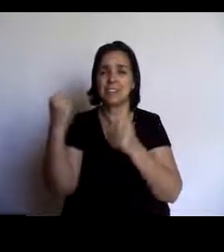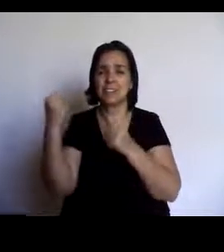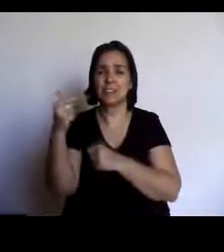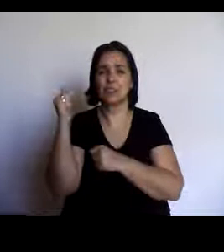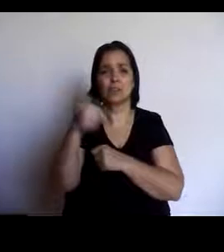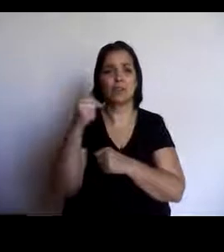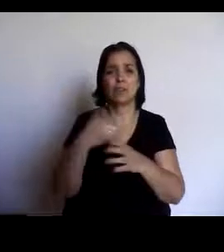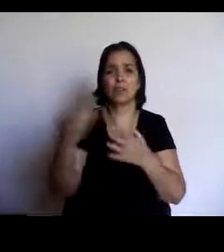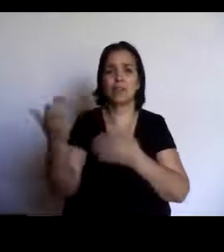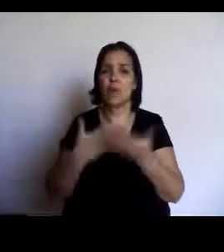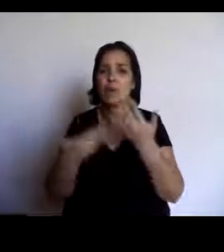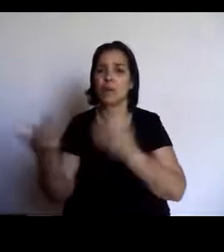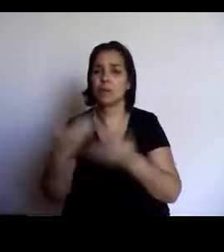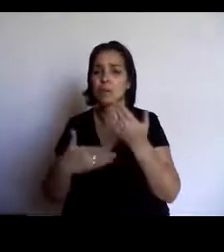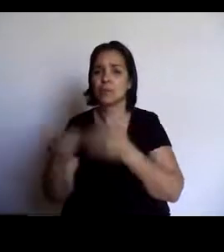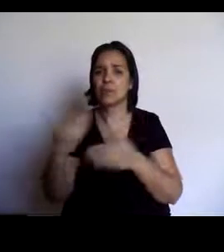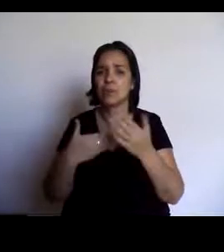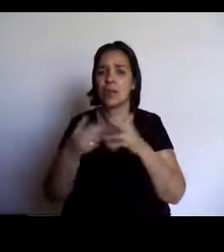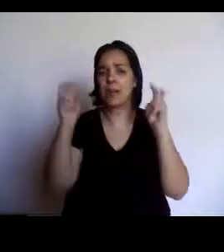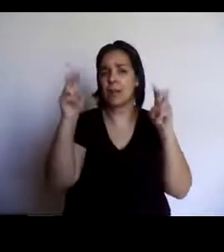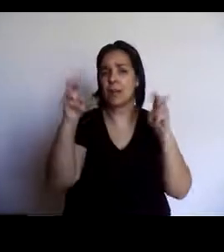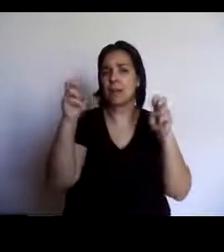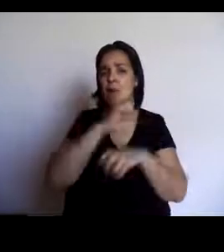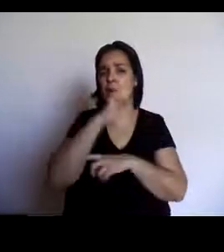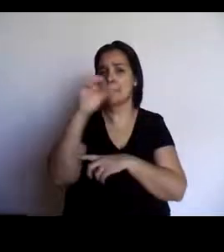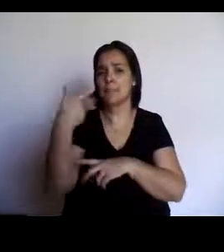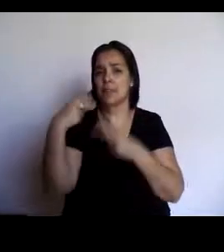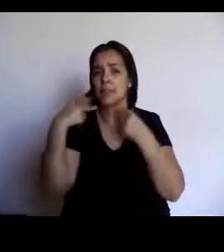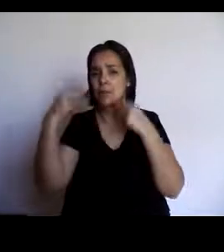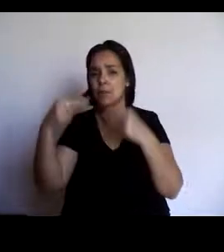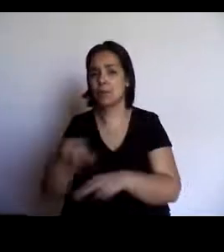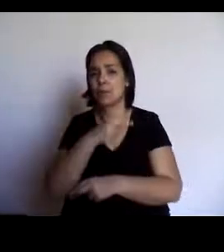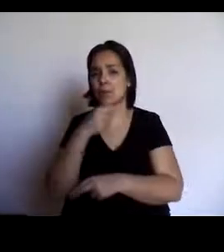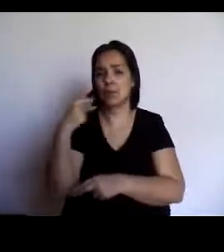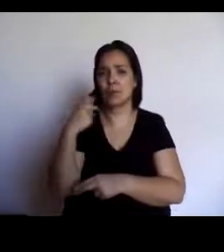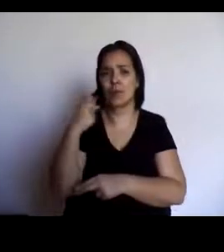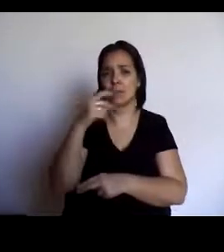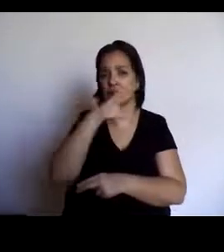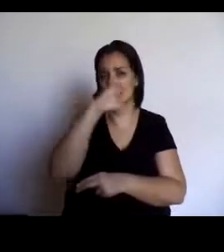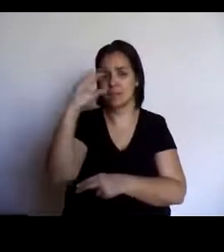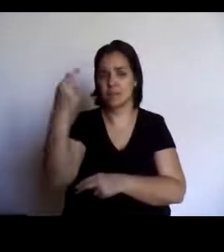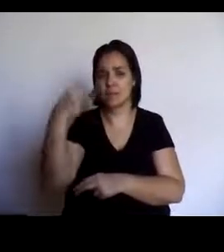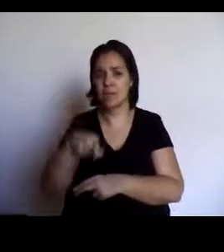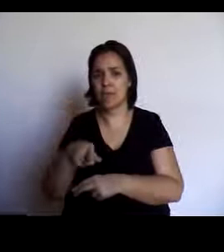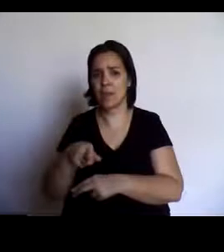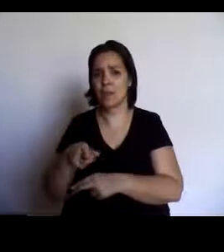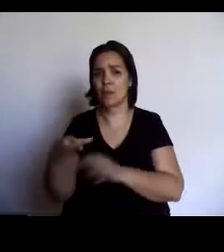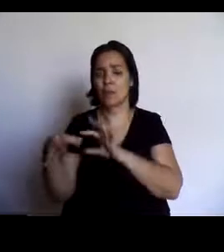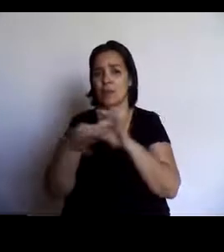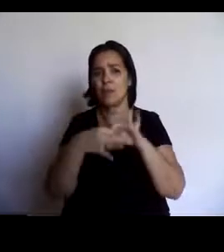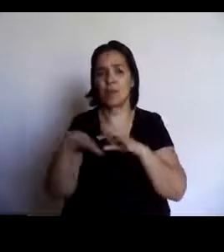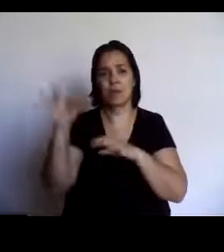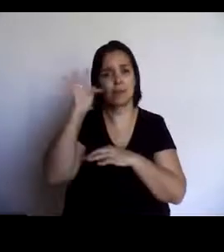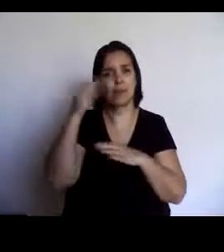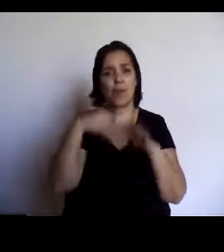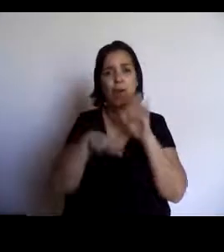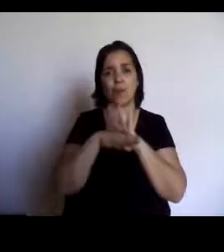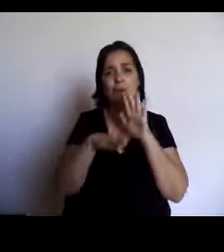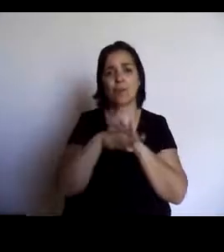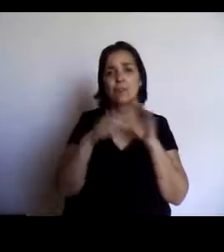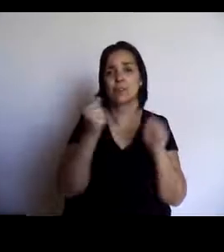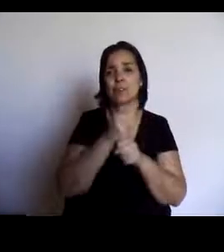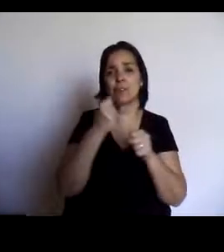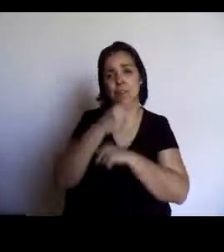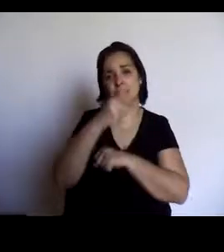convenio de colaboración en asuntos europeos entre las diputaciones de Badajoz y de Cáceres y la FEMPES. Seguimos trabajando por y para los